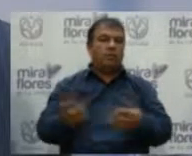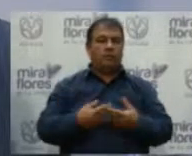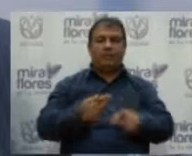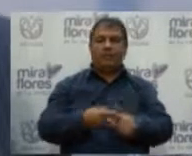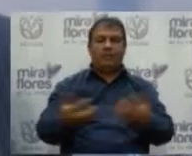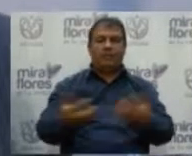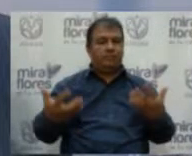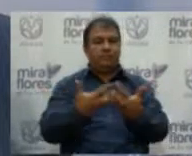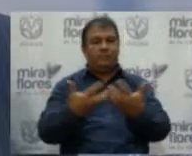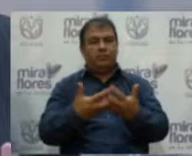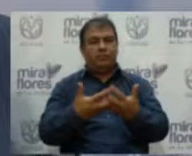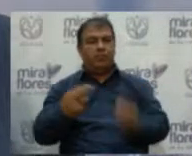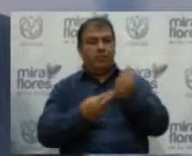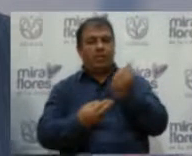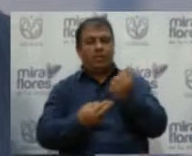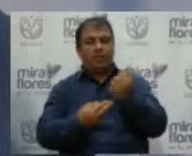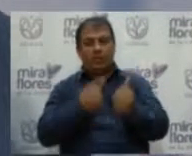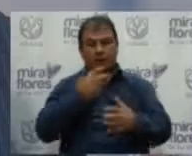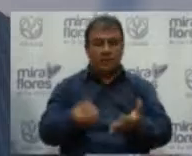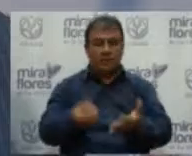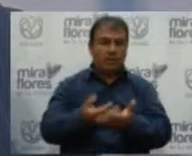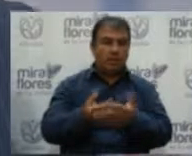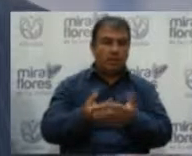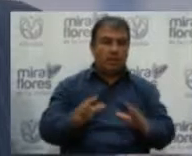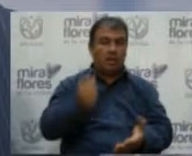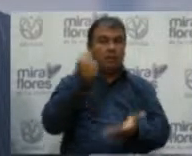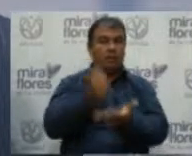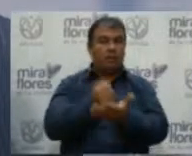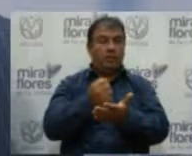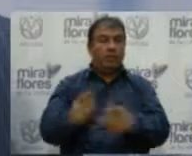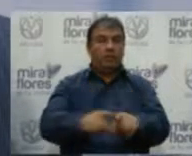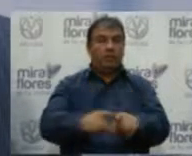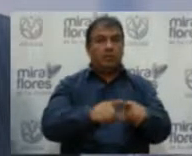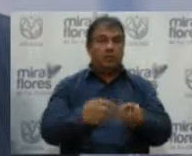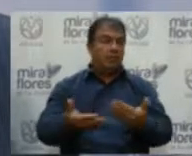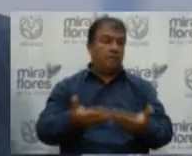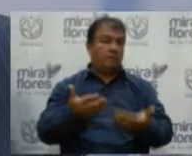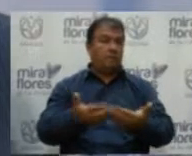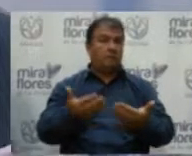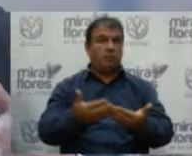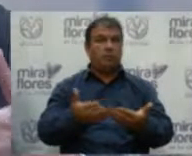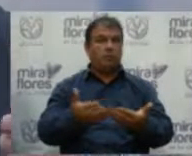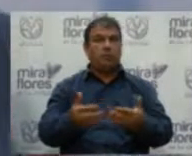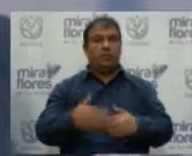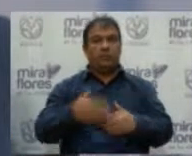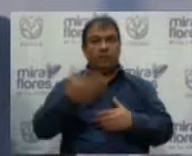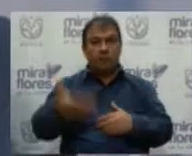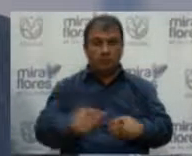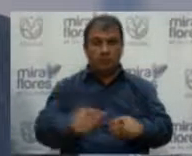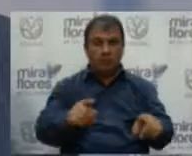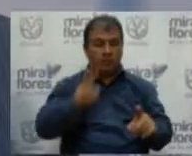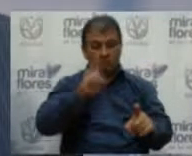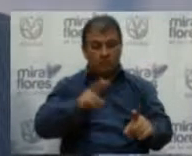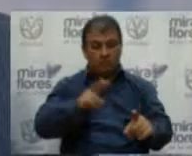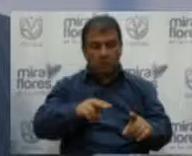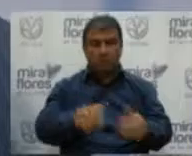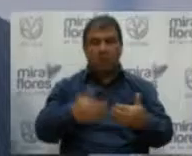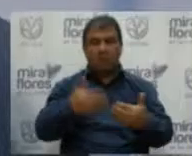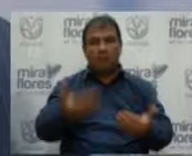regidor. No sé si esa también la podríamos aprobar, porque es una muy sencilla, con cargo que después puedan verla